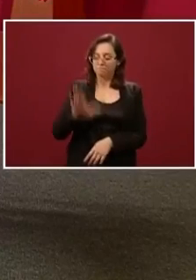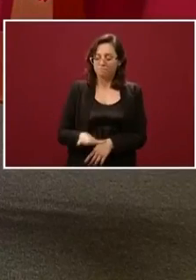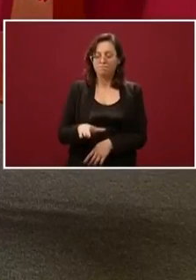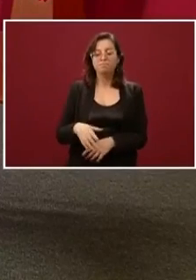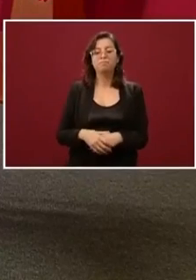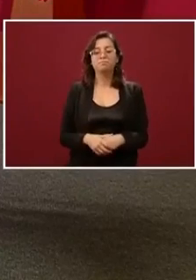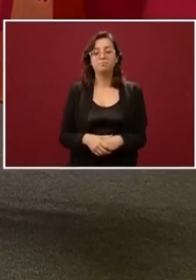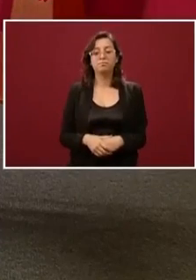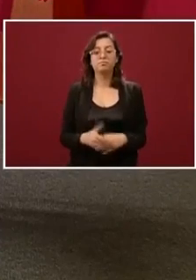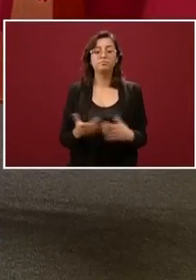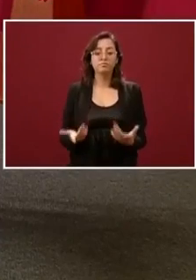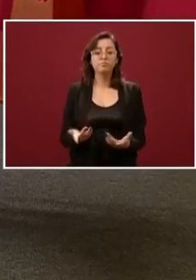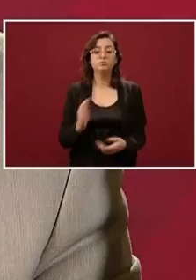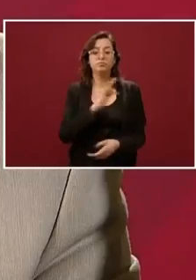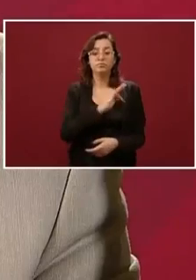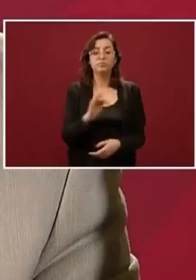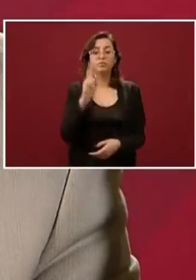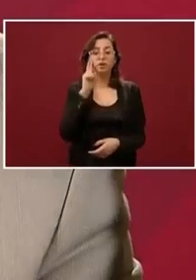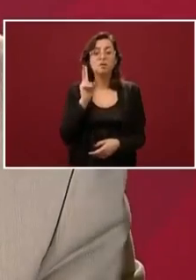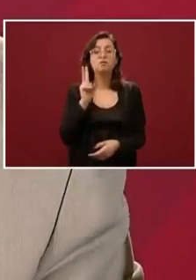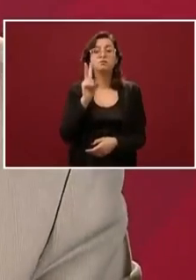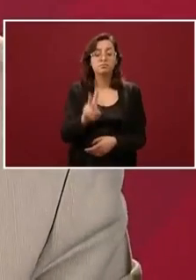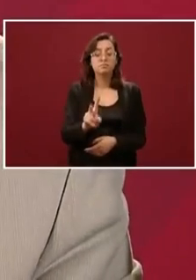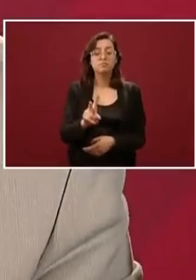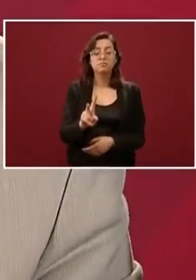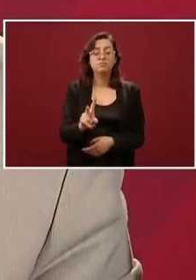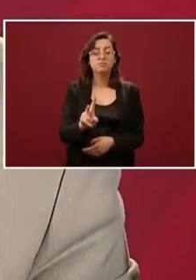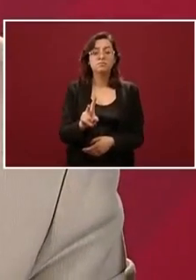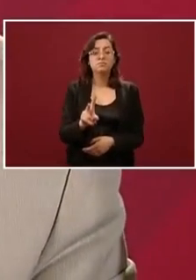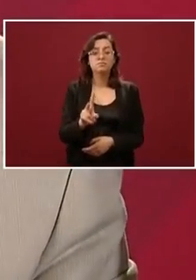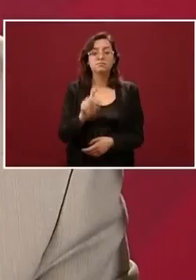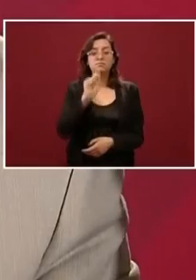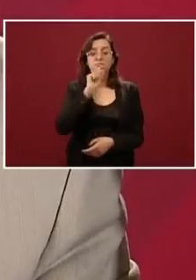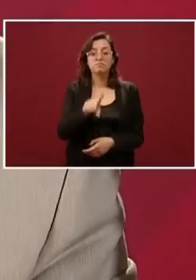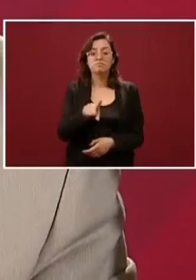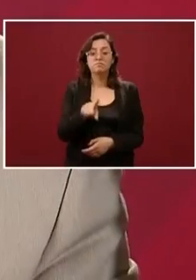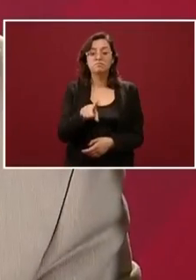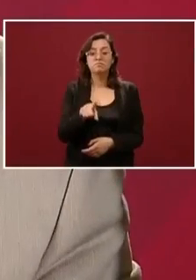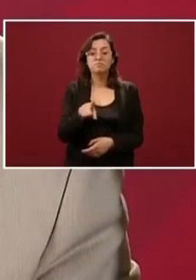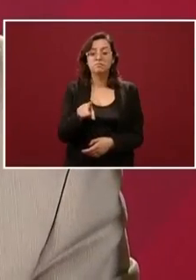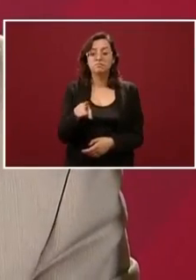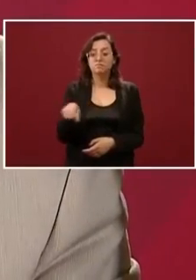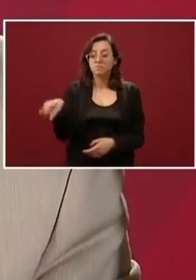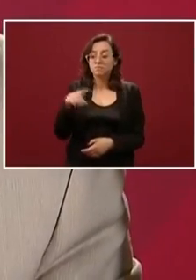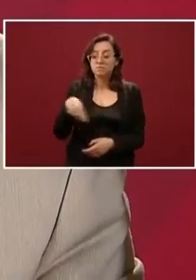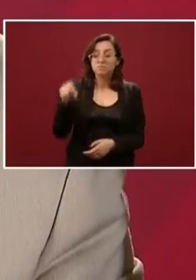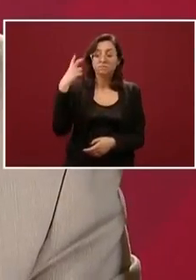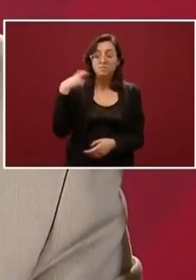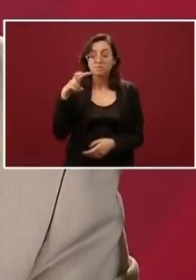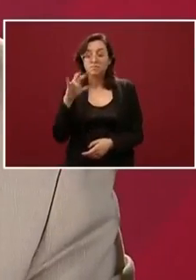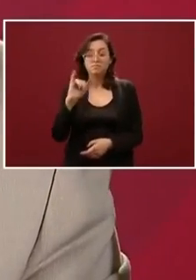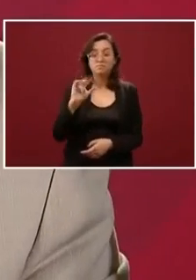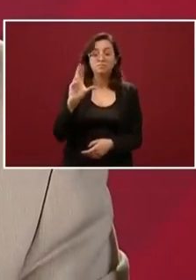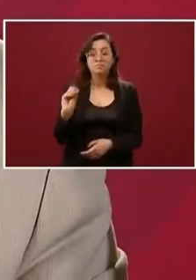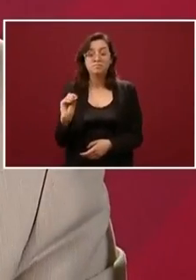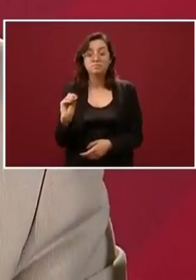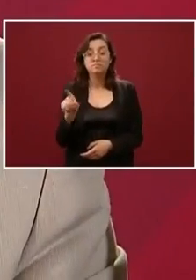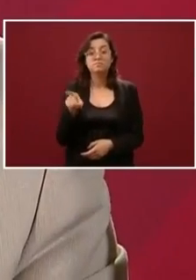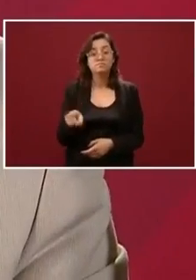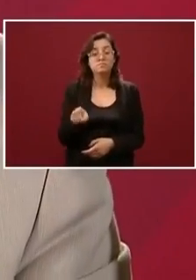confirmado, y de hecho van a notar que en el antecedente de epidemiológico, de viaje o como tal, lo que dice es